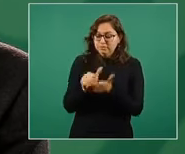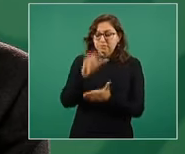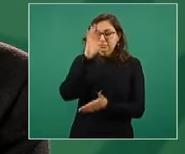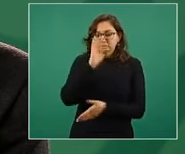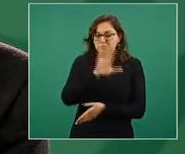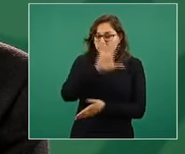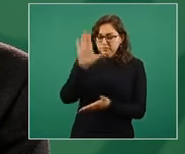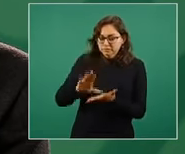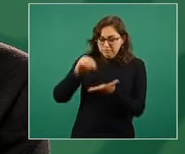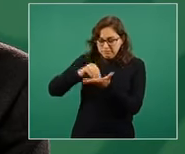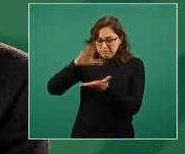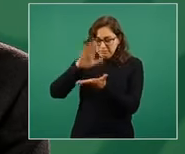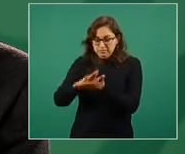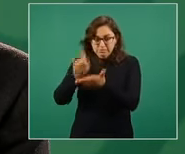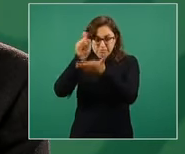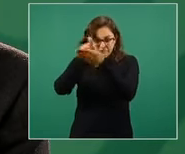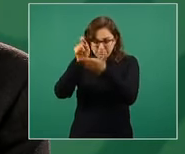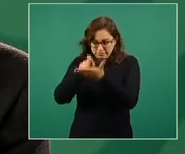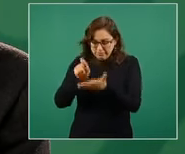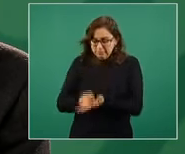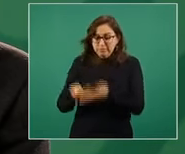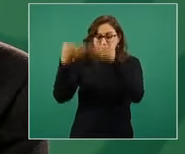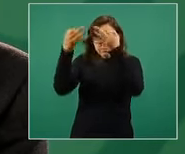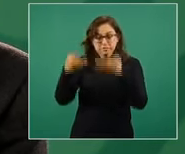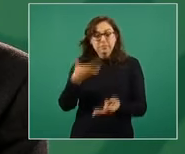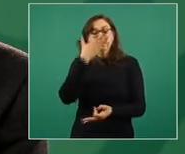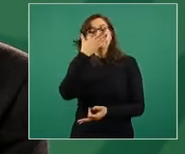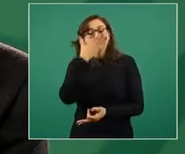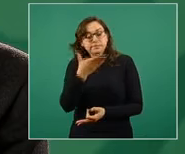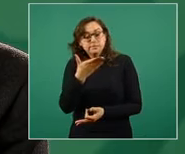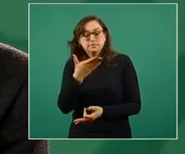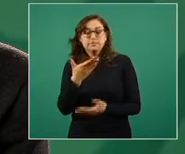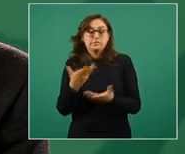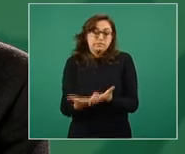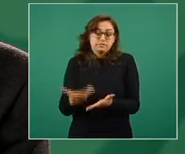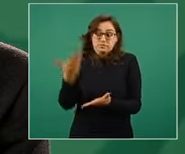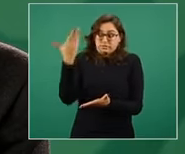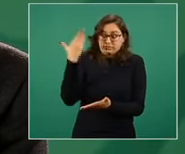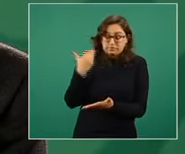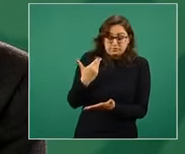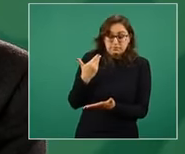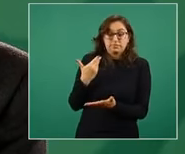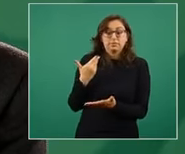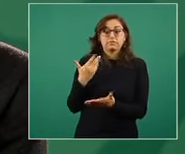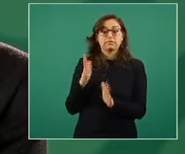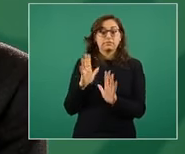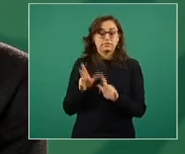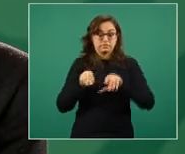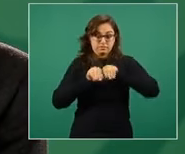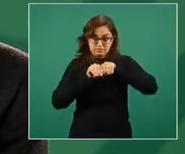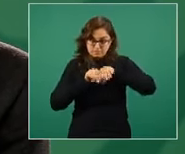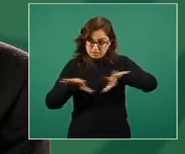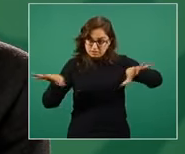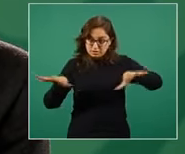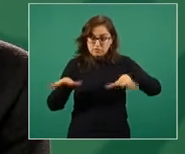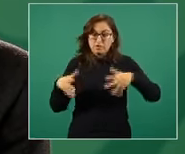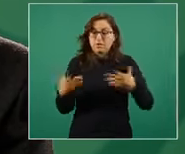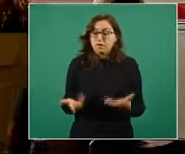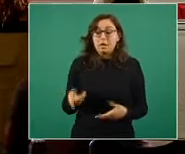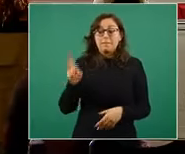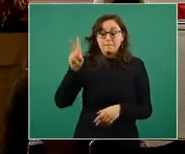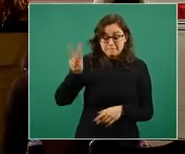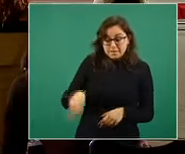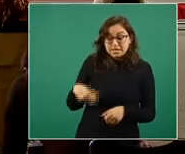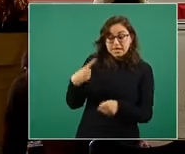Los lineamientos para el llenado correcto del certificado de defunción fueron emitidos para considerar la causa COVID y el